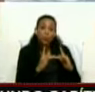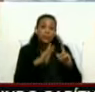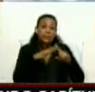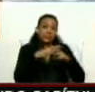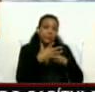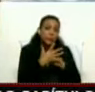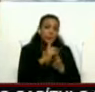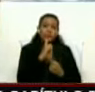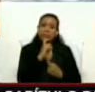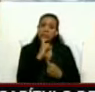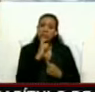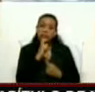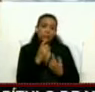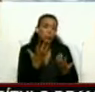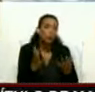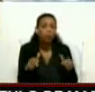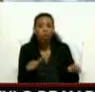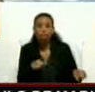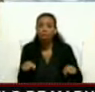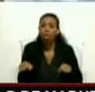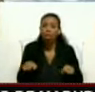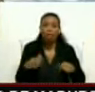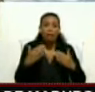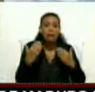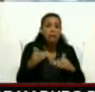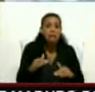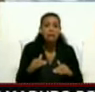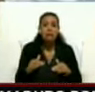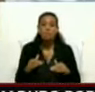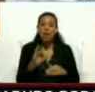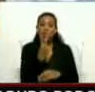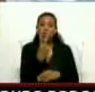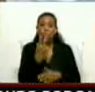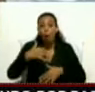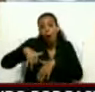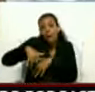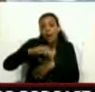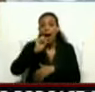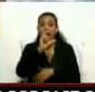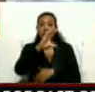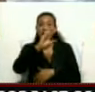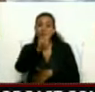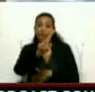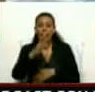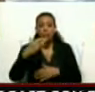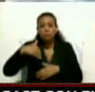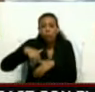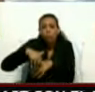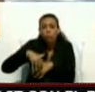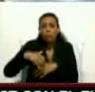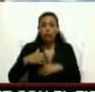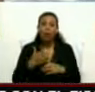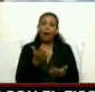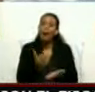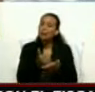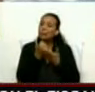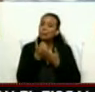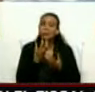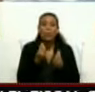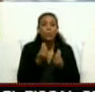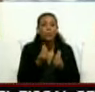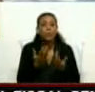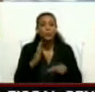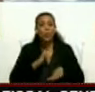condiciones que no puede movilizarse, ¿verdad? Tiene dos ACV y de verdad que es de gran ayuda,